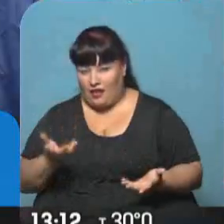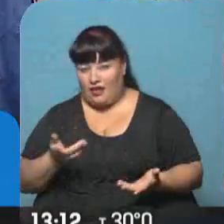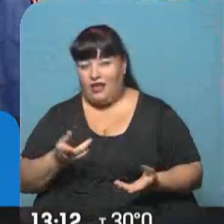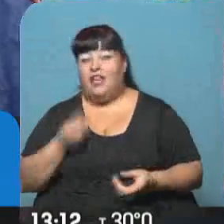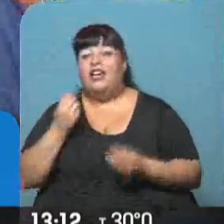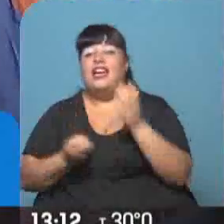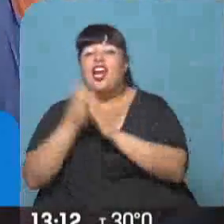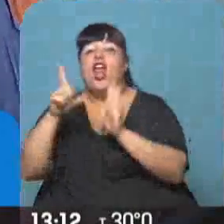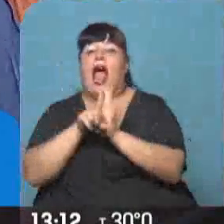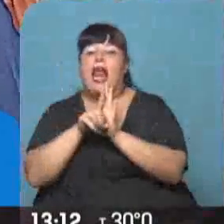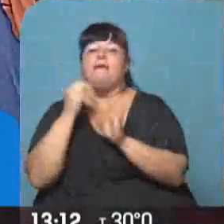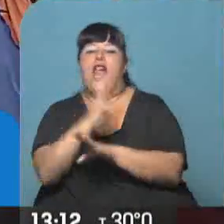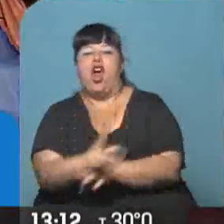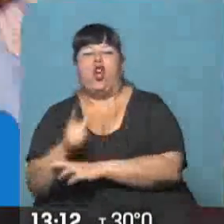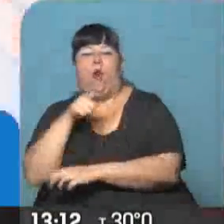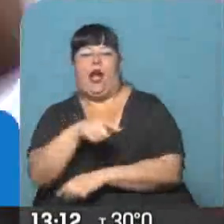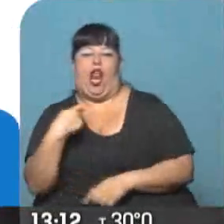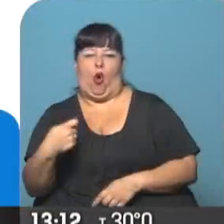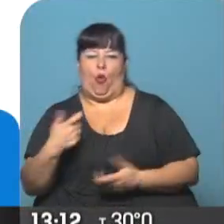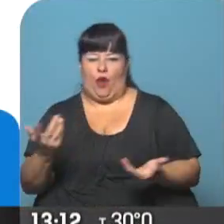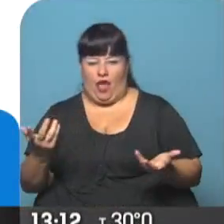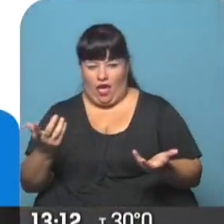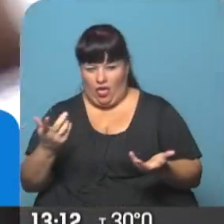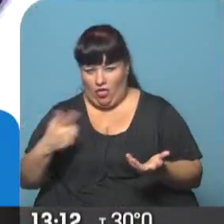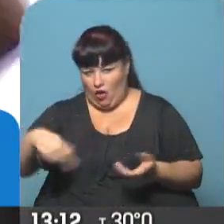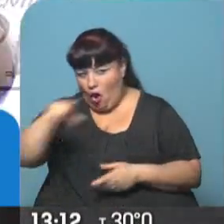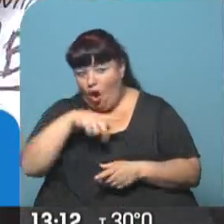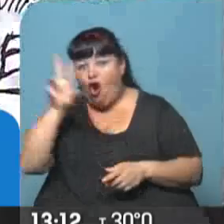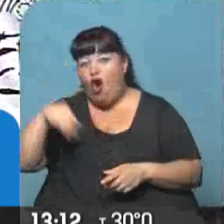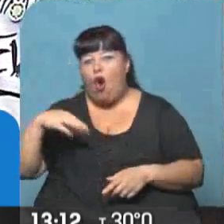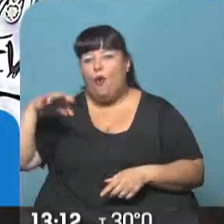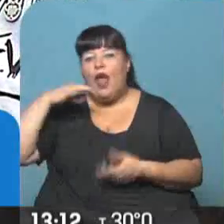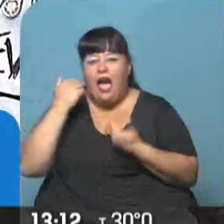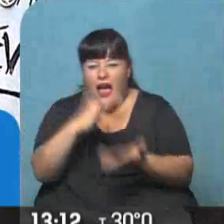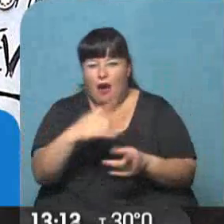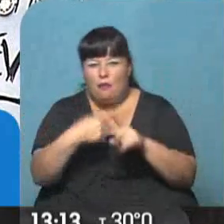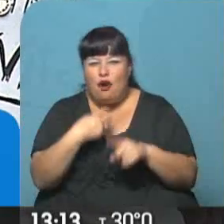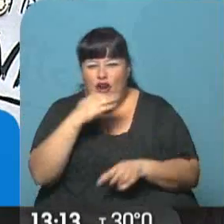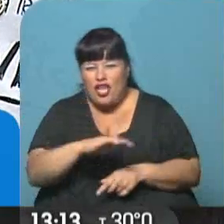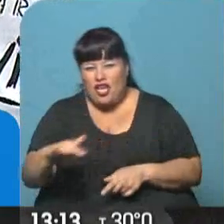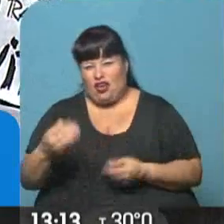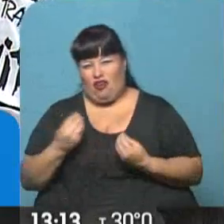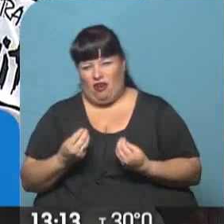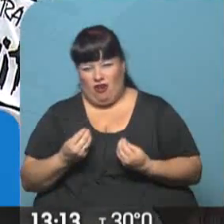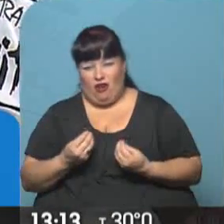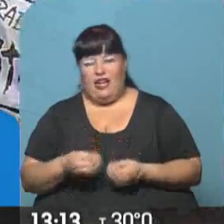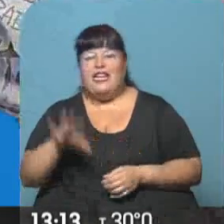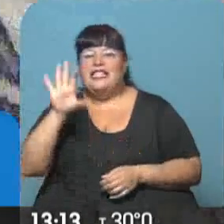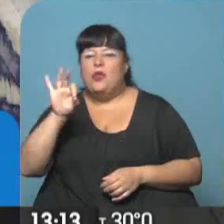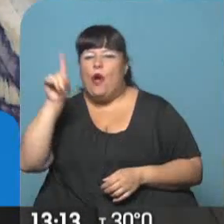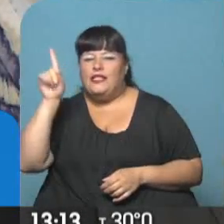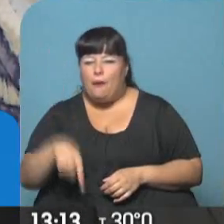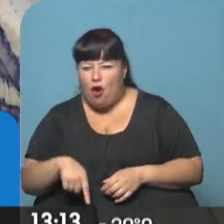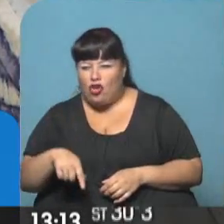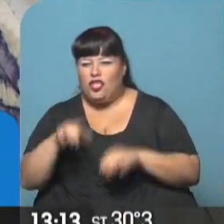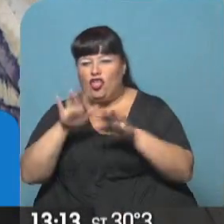la ley para meterle la mano en el bolsillo a los que cobran la asignación universal por hijo.